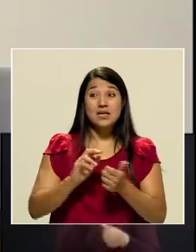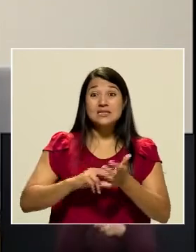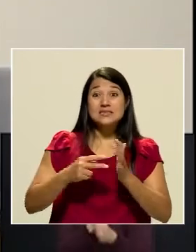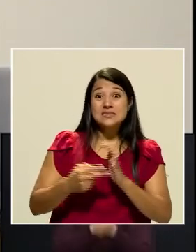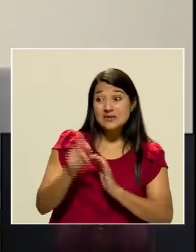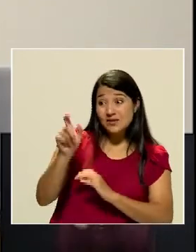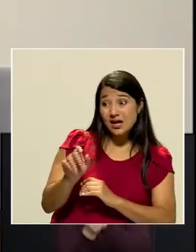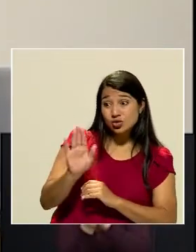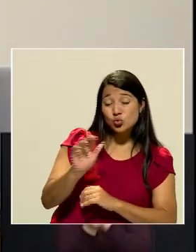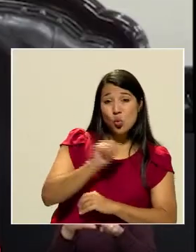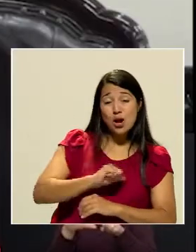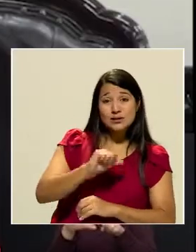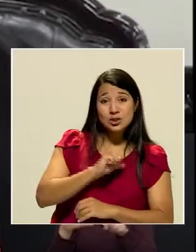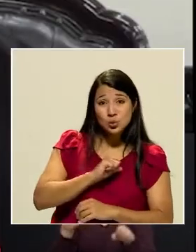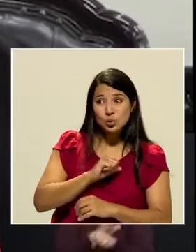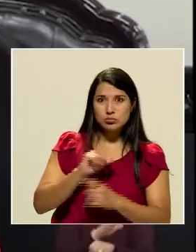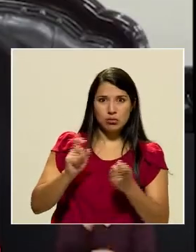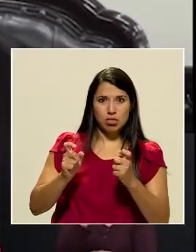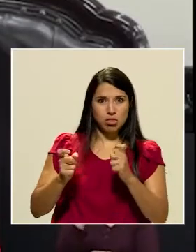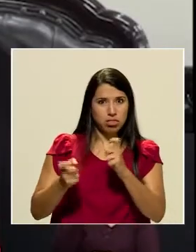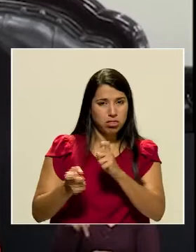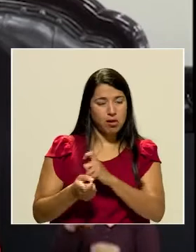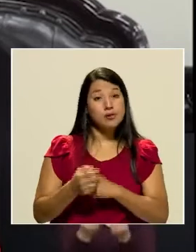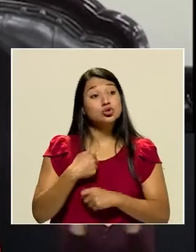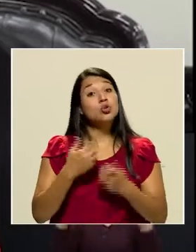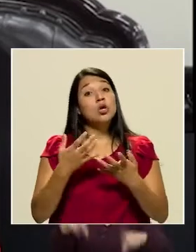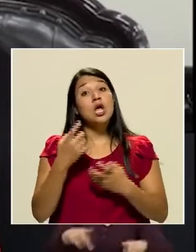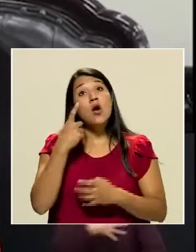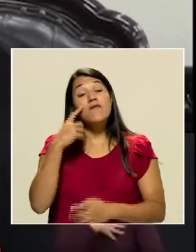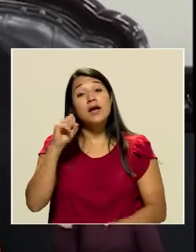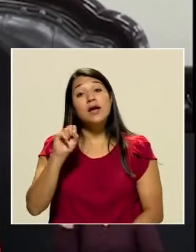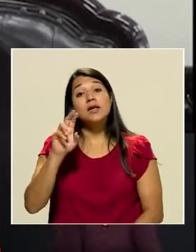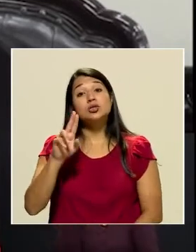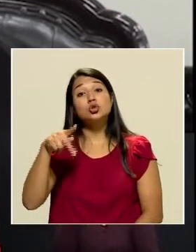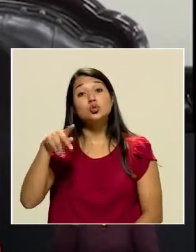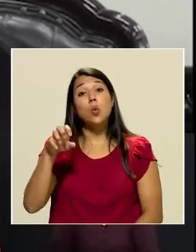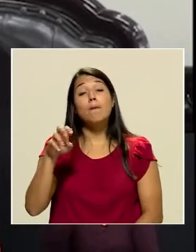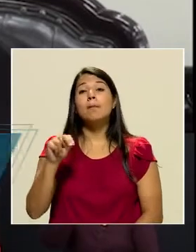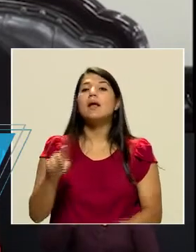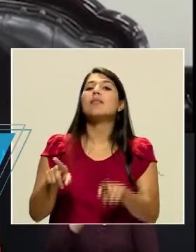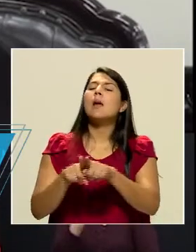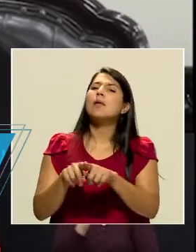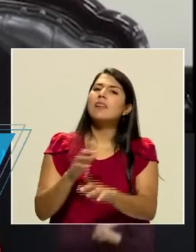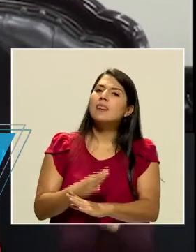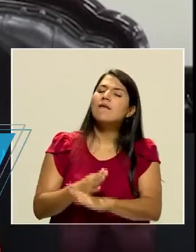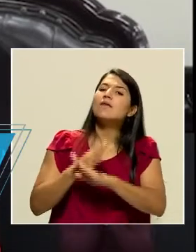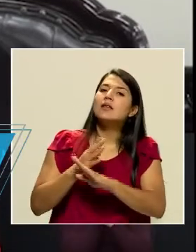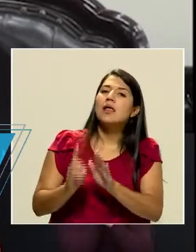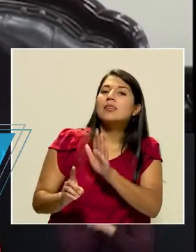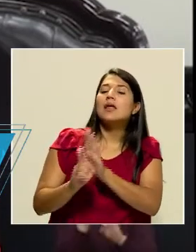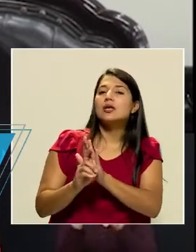actitud y acciones terapeutas. A mí me gustaría ver a la SUPEN defendiendo también el derecho de